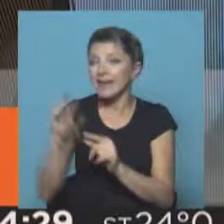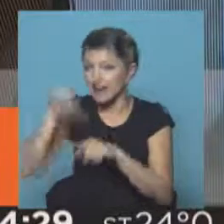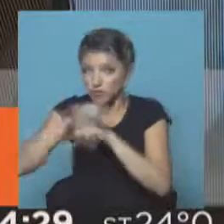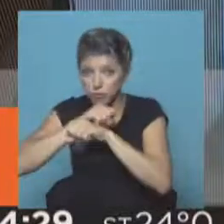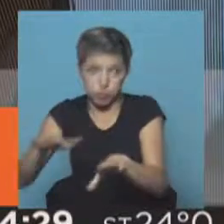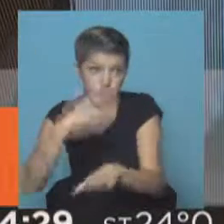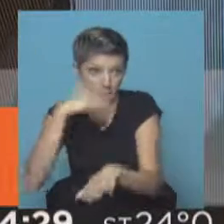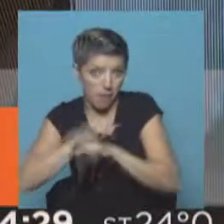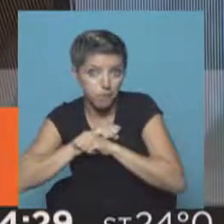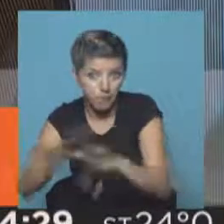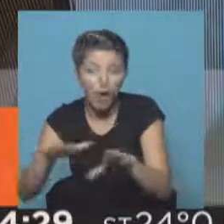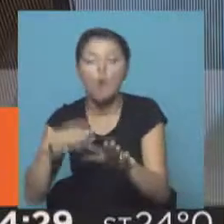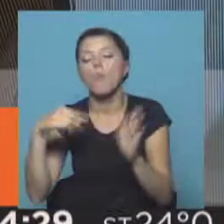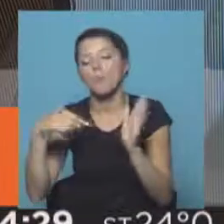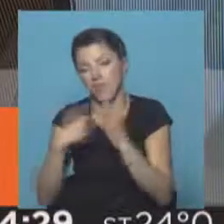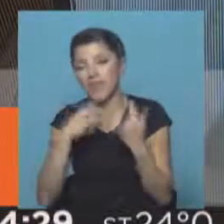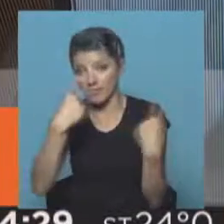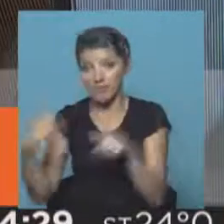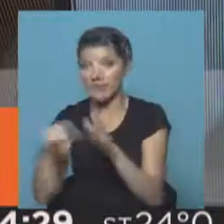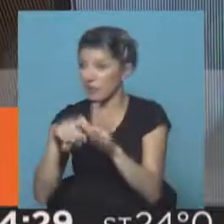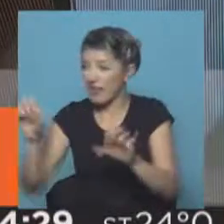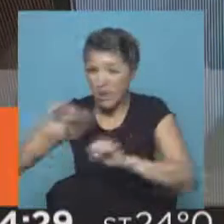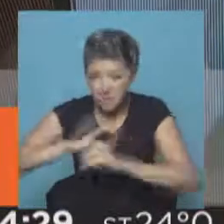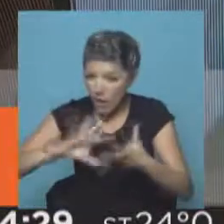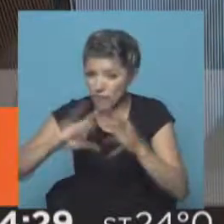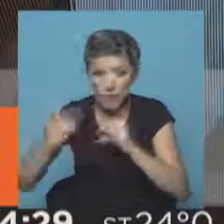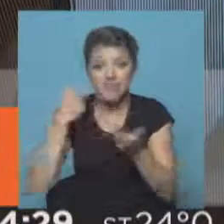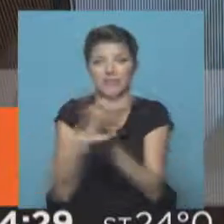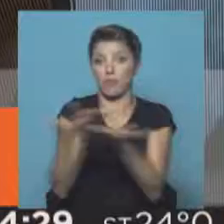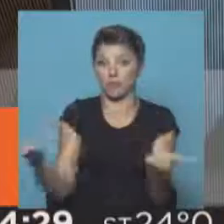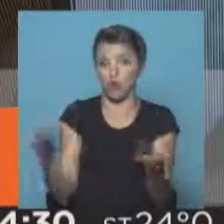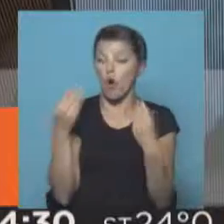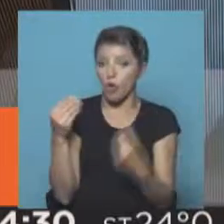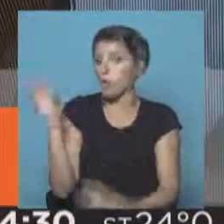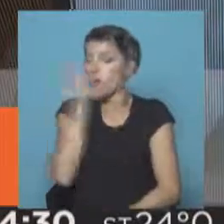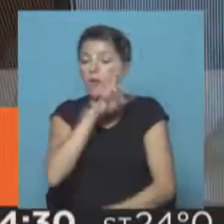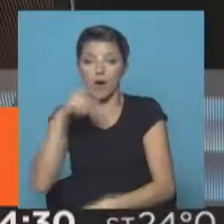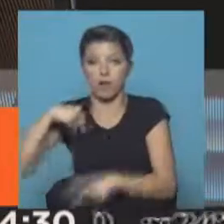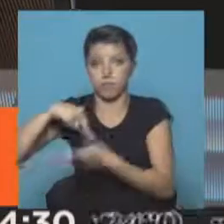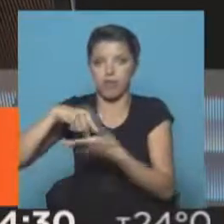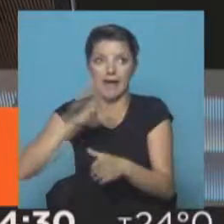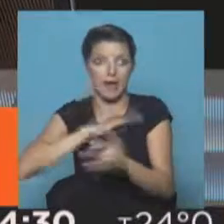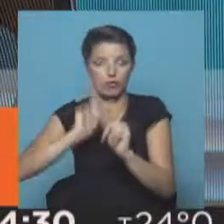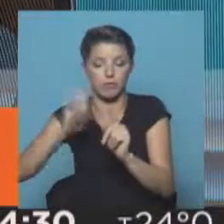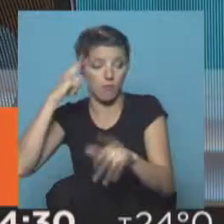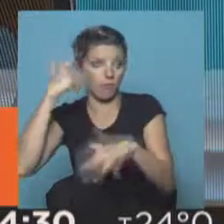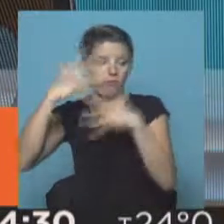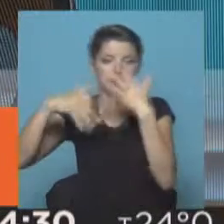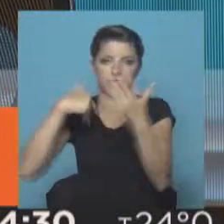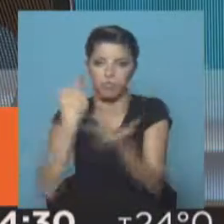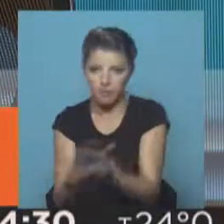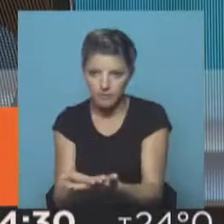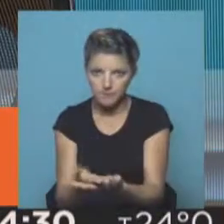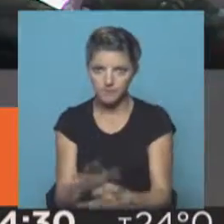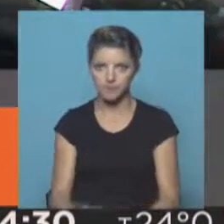trascendió, porque podía haber trascendido de otro modo, pero trascendió de la peor manera, con la imagen de ella descomponiéndose en el acto del 11 de septiembre.